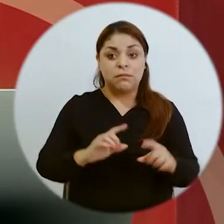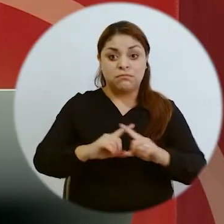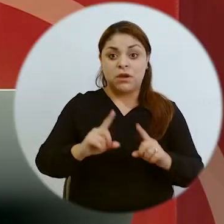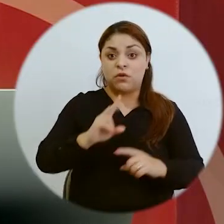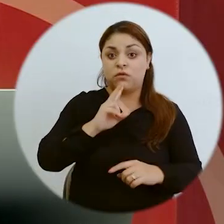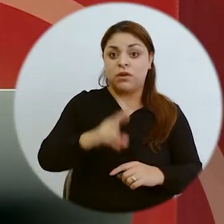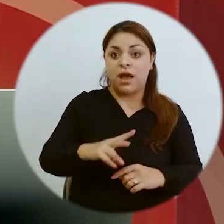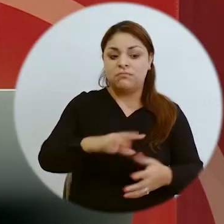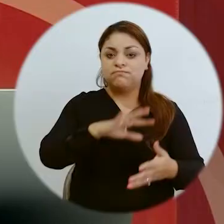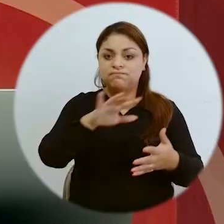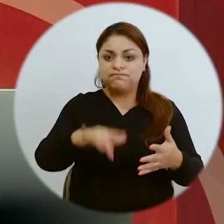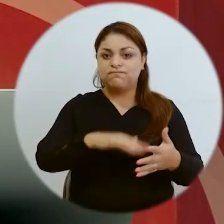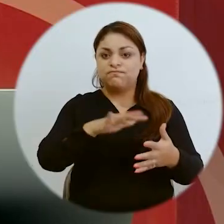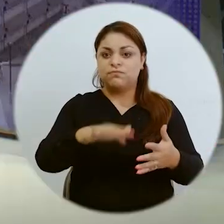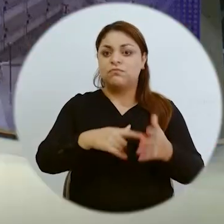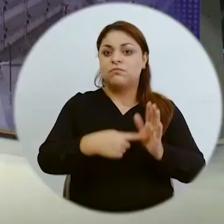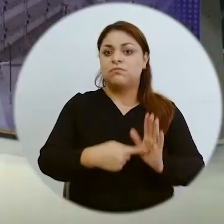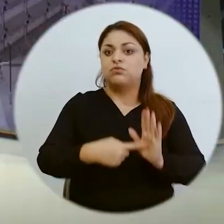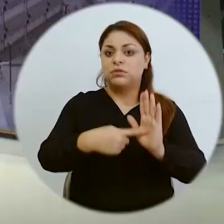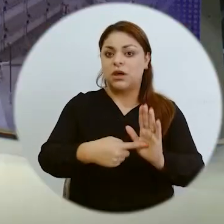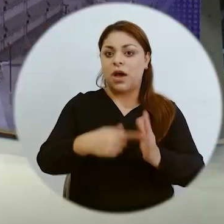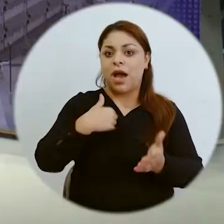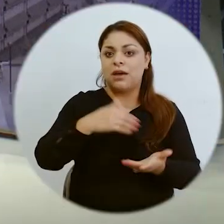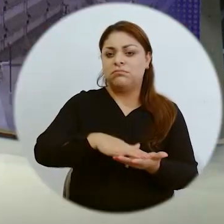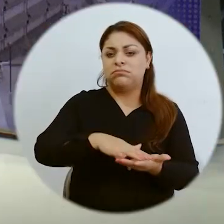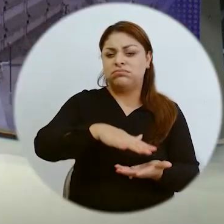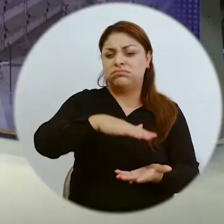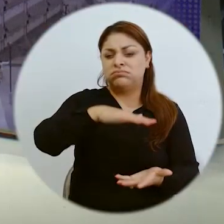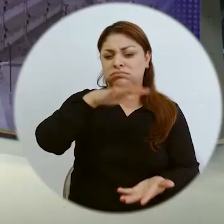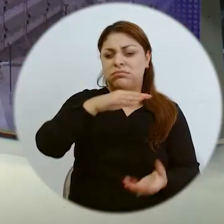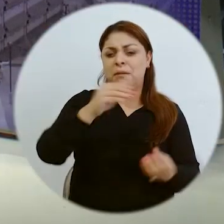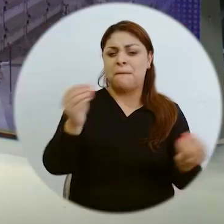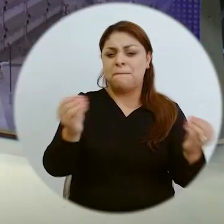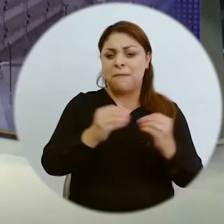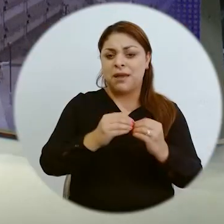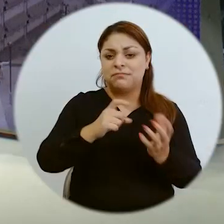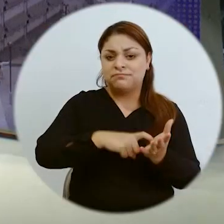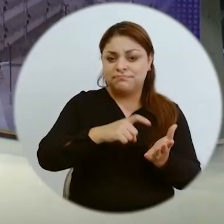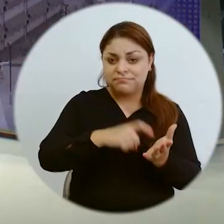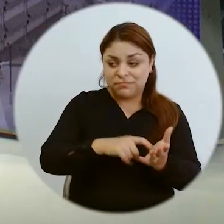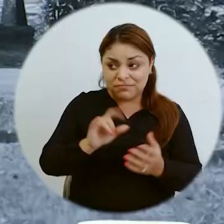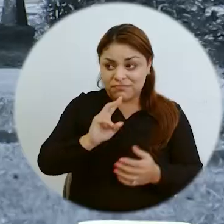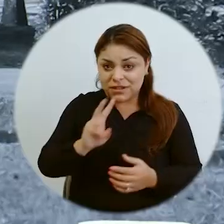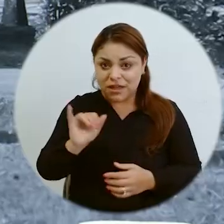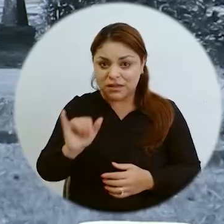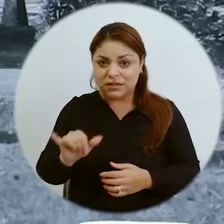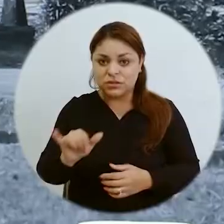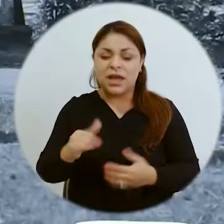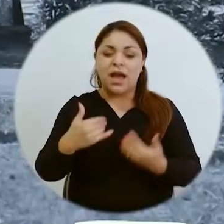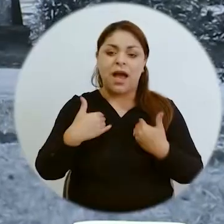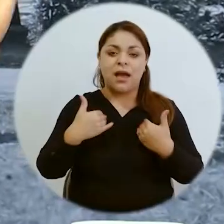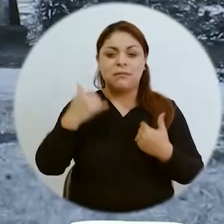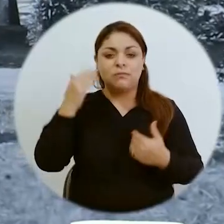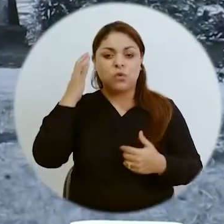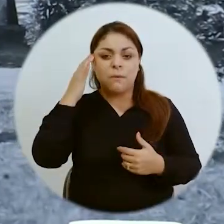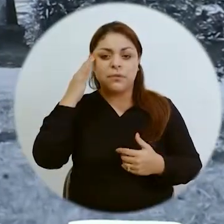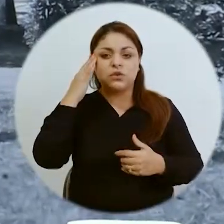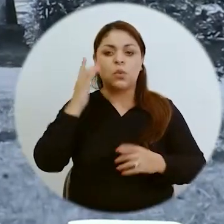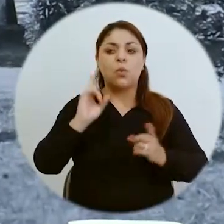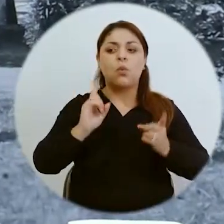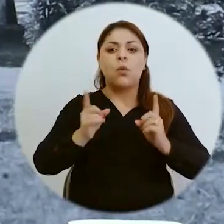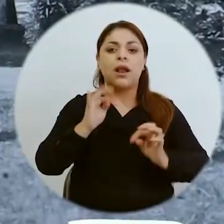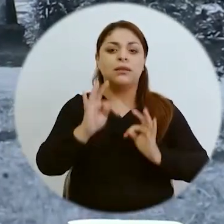lo cierto es que en el estudio se ha demostrado que ha habido un aumento en el endeudamiento, ¿verdad? Es así. Y hay alguna preocupación por el tipo de endeudamiento que lo vamos a